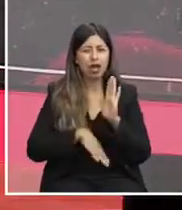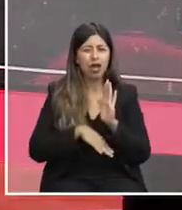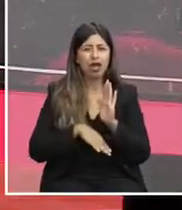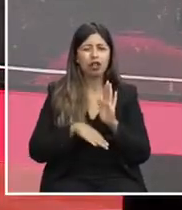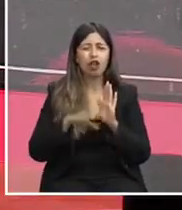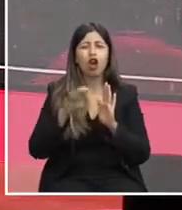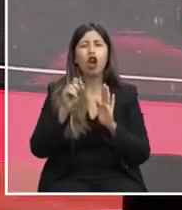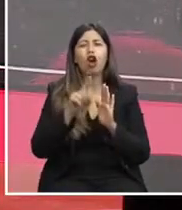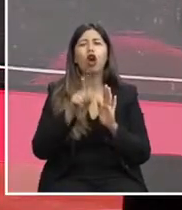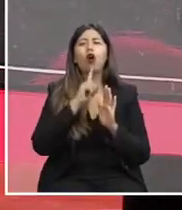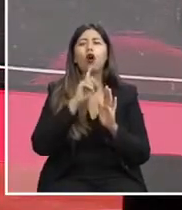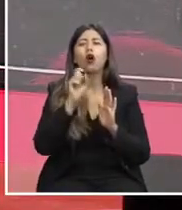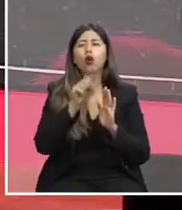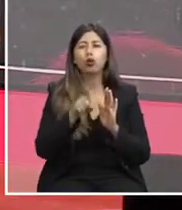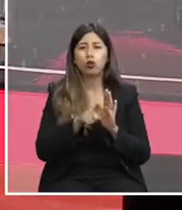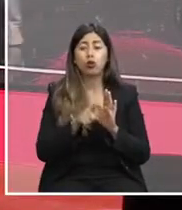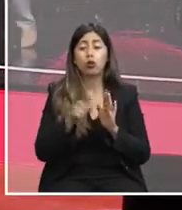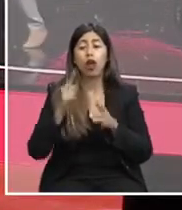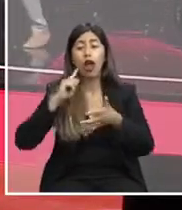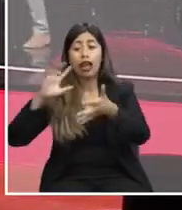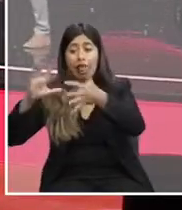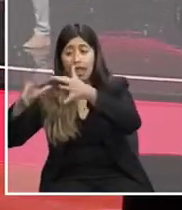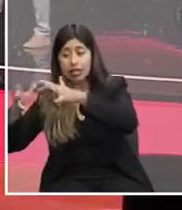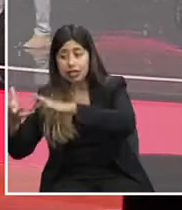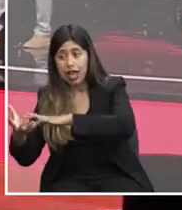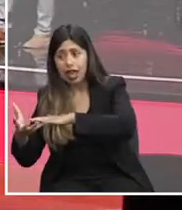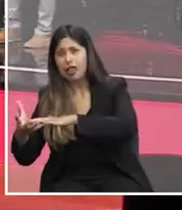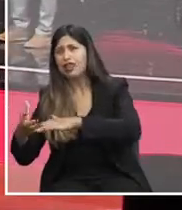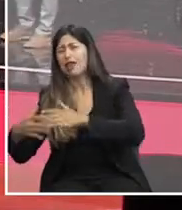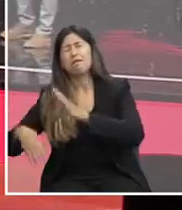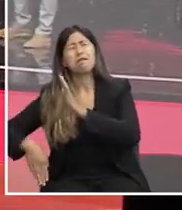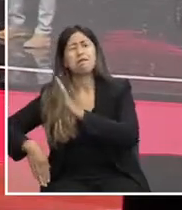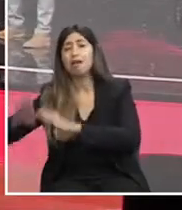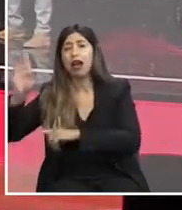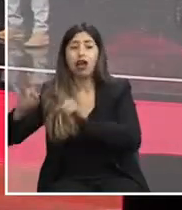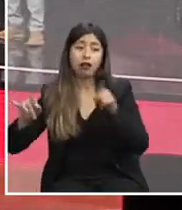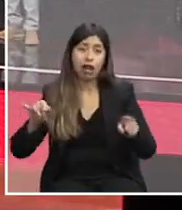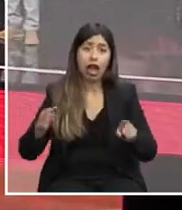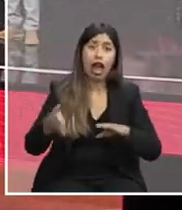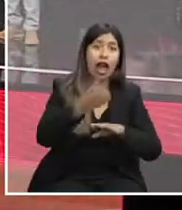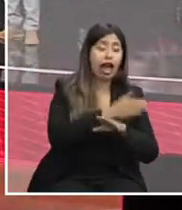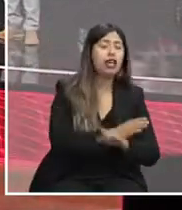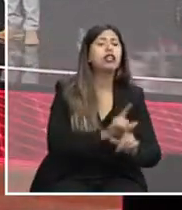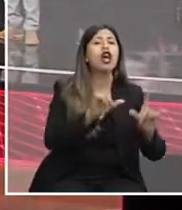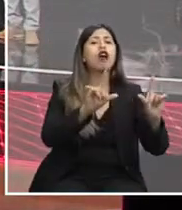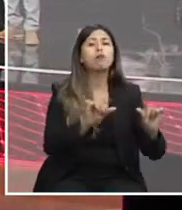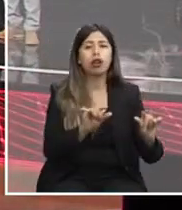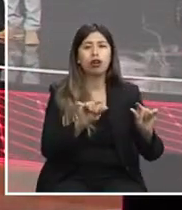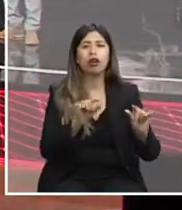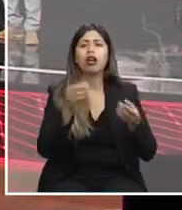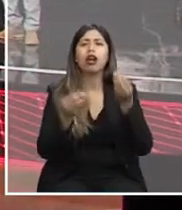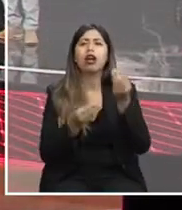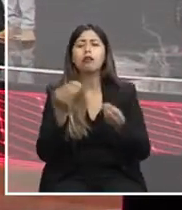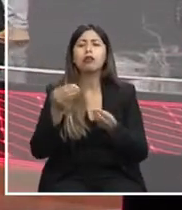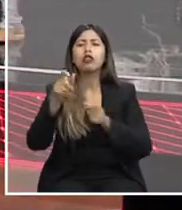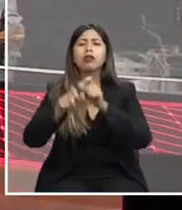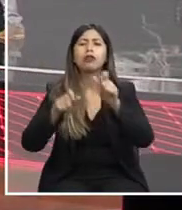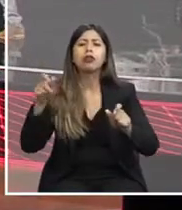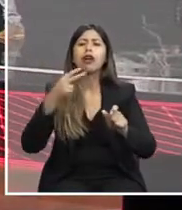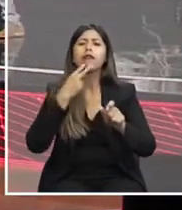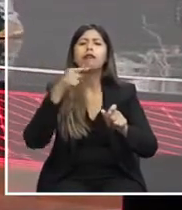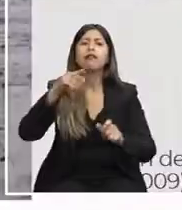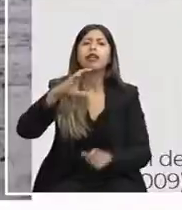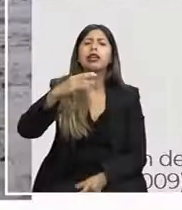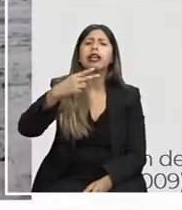costos generados por un desastre. Chaitén. ¿Qué pasó con la población de Chaitén? Volvió.